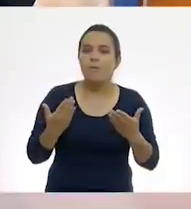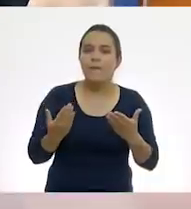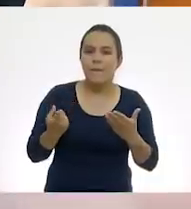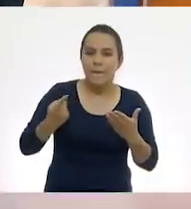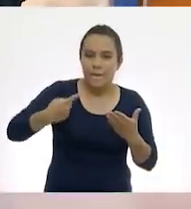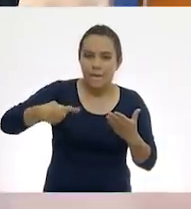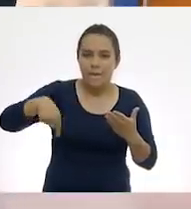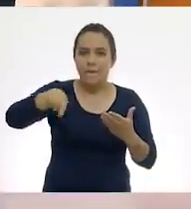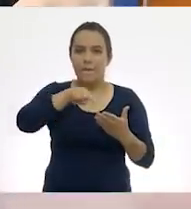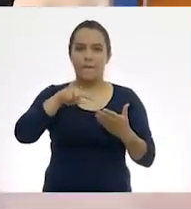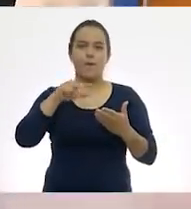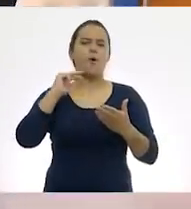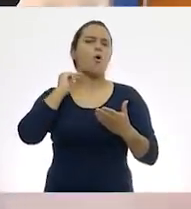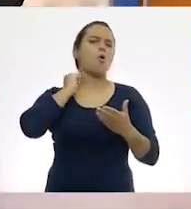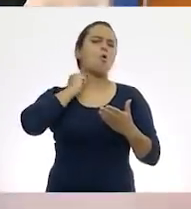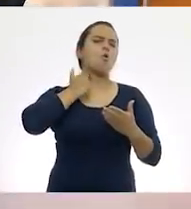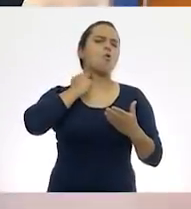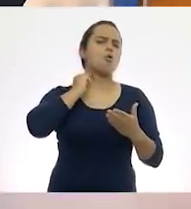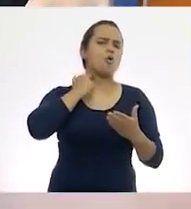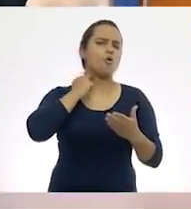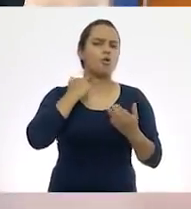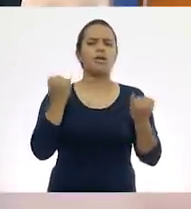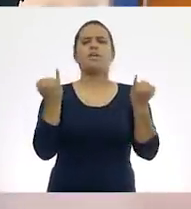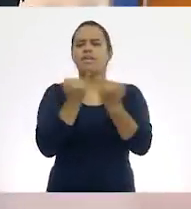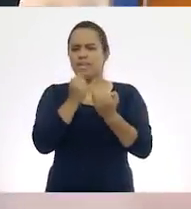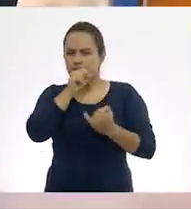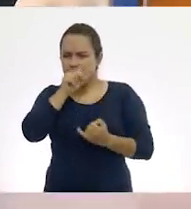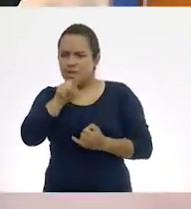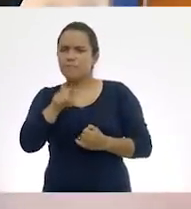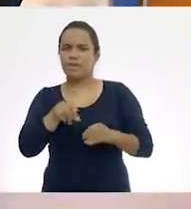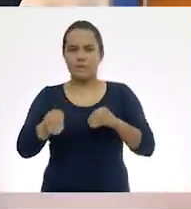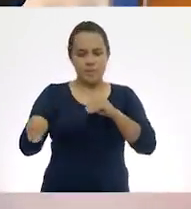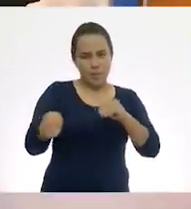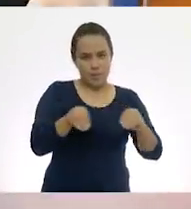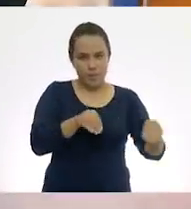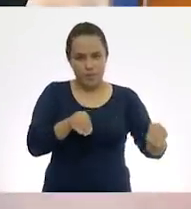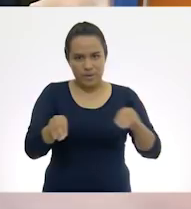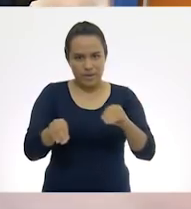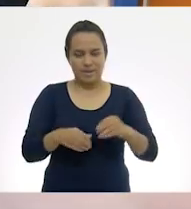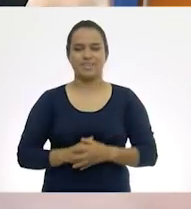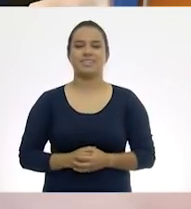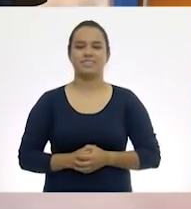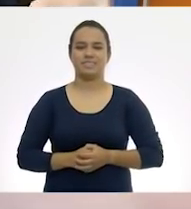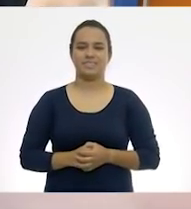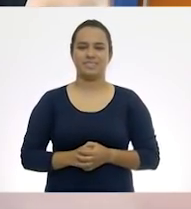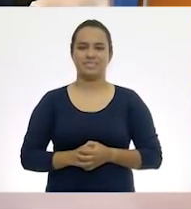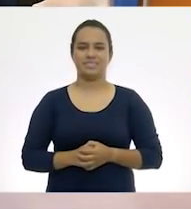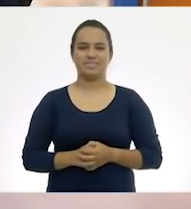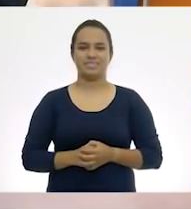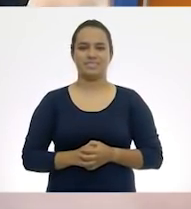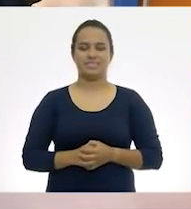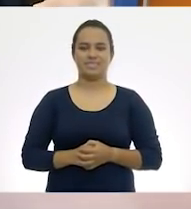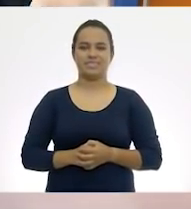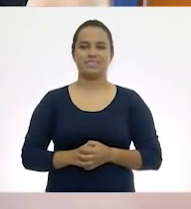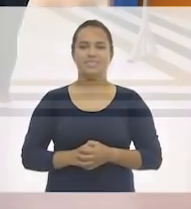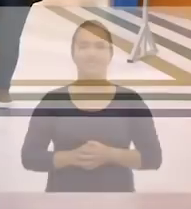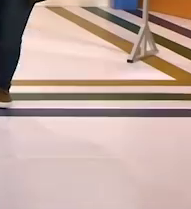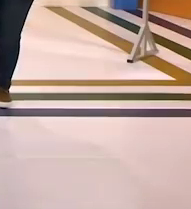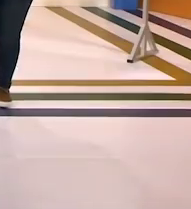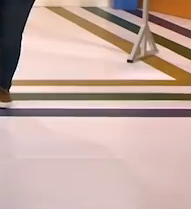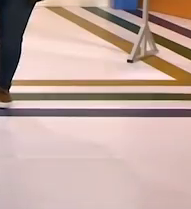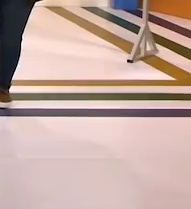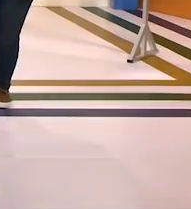de robotizarnos y movernos. Así que, venga, robot, nosotros te seguimos.